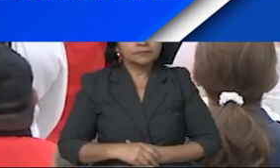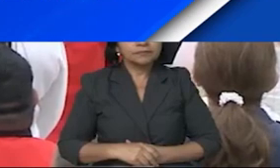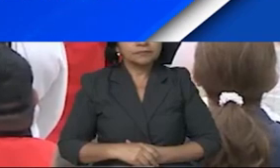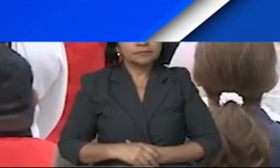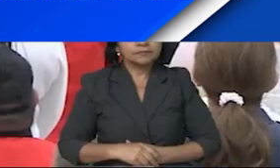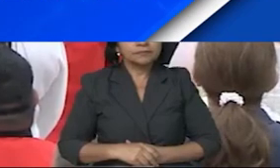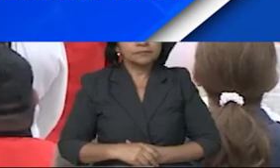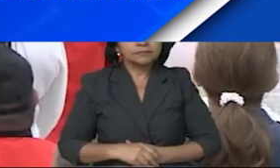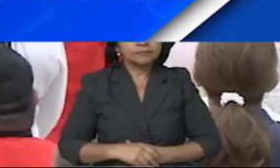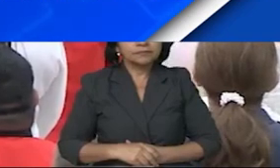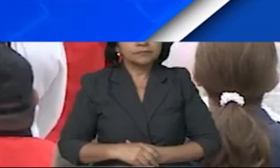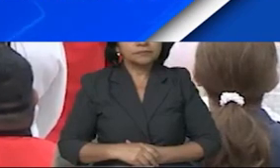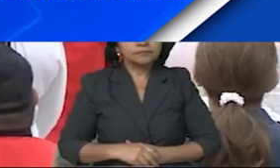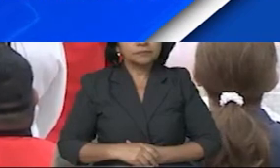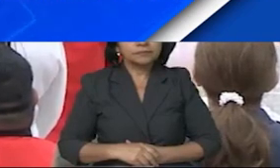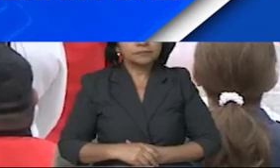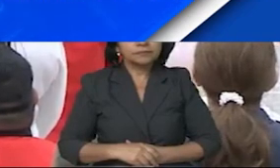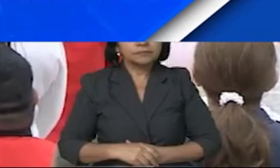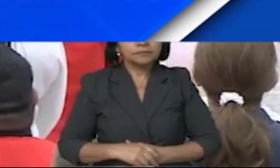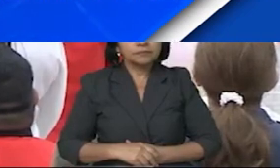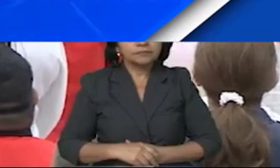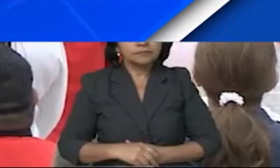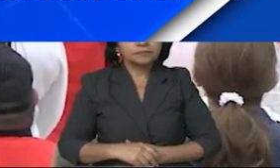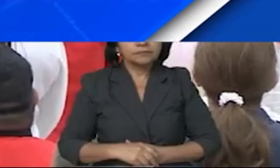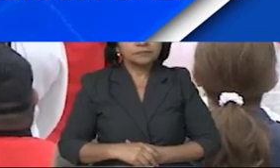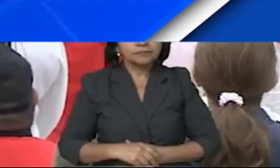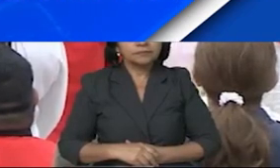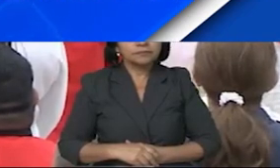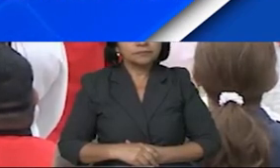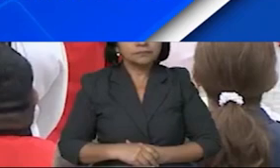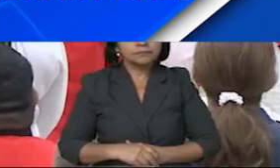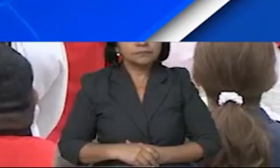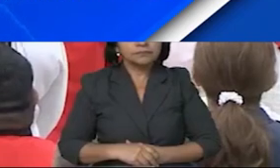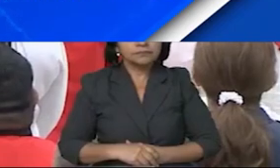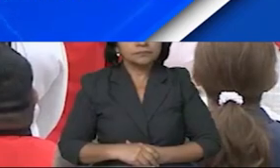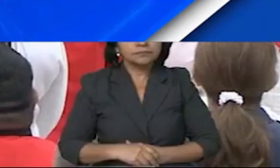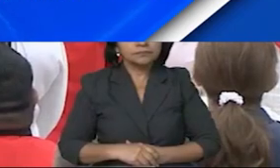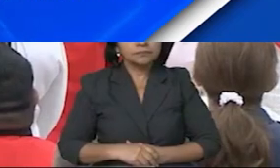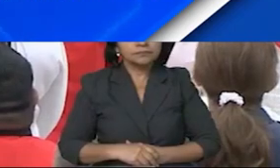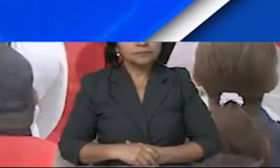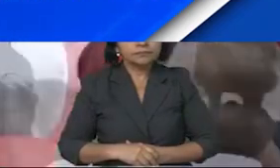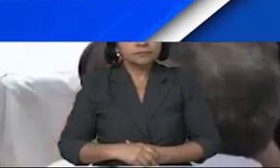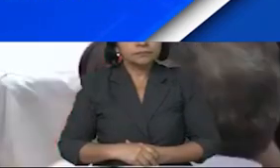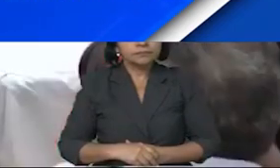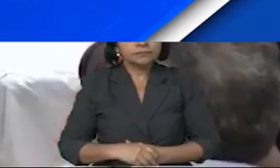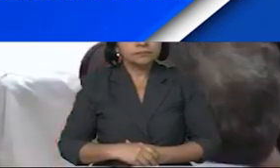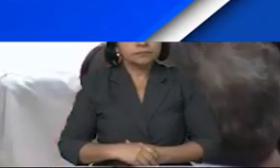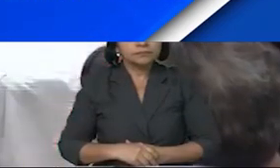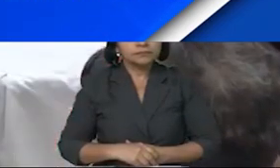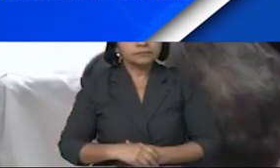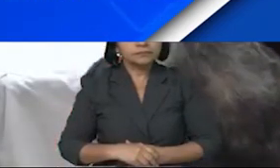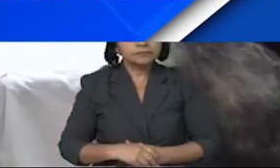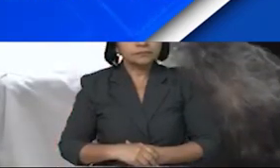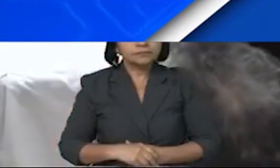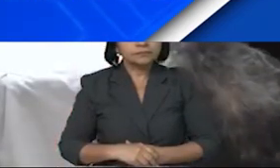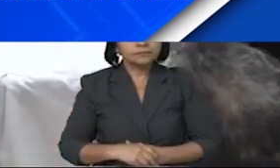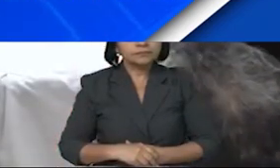de nuestra patria, la bandera azul y blanco y la bandera de nuestro